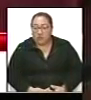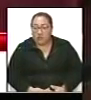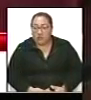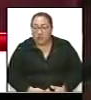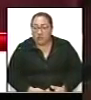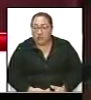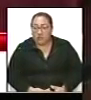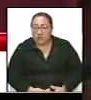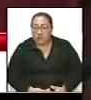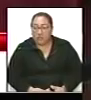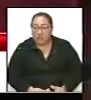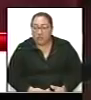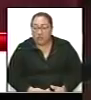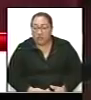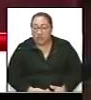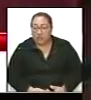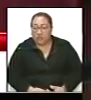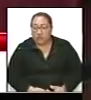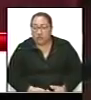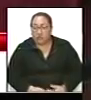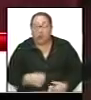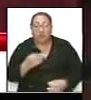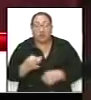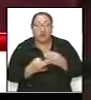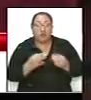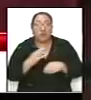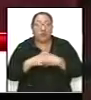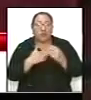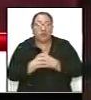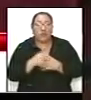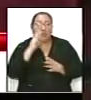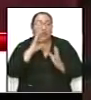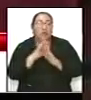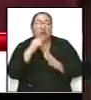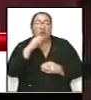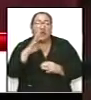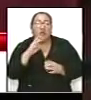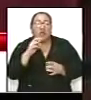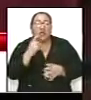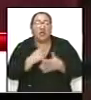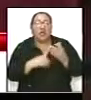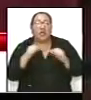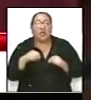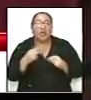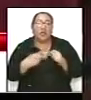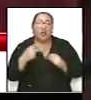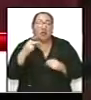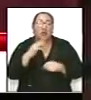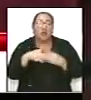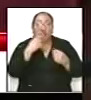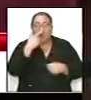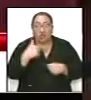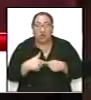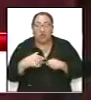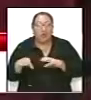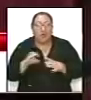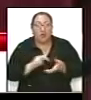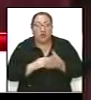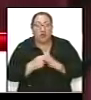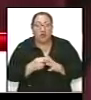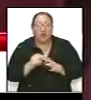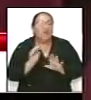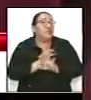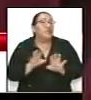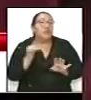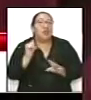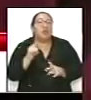ahora explicaré si ha existido o no este incremento, se dice que este incremento de combustible se realizó sin